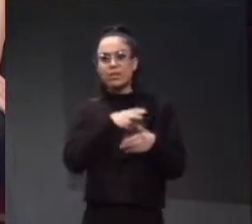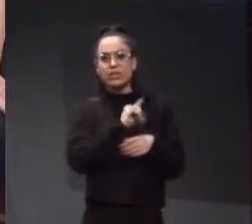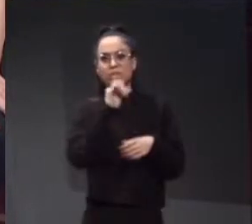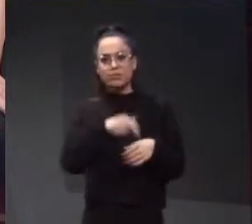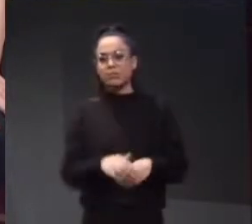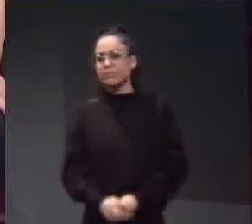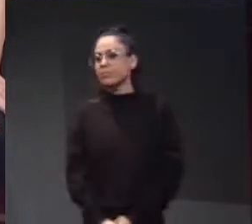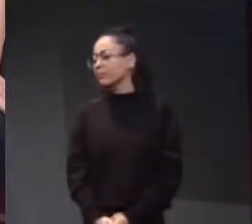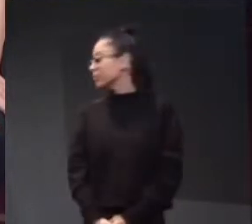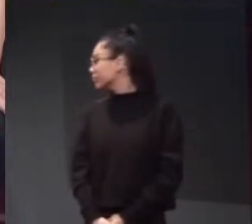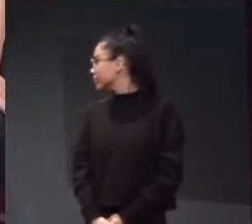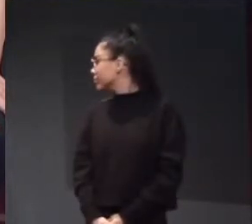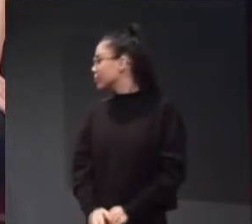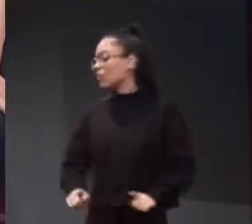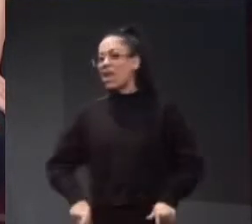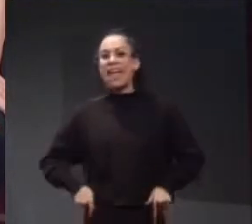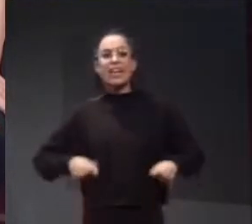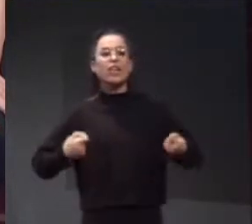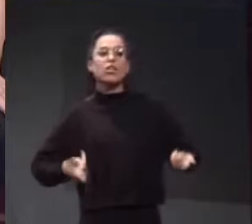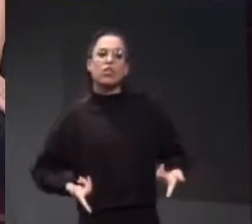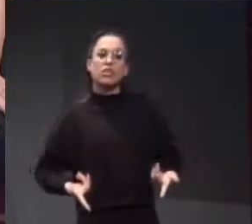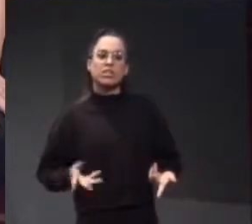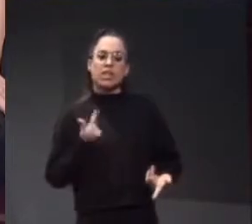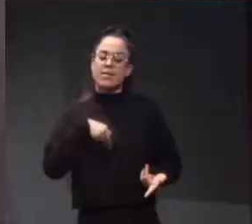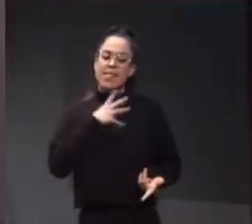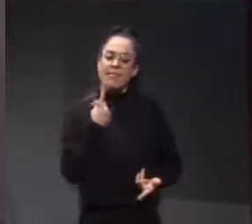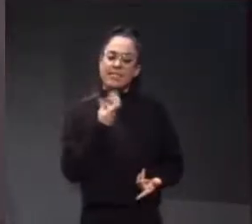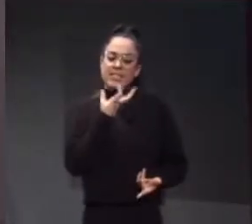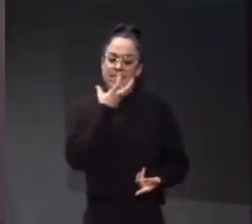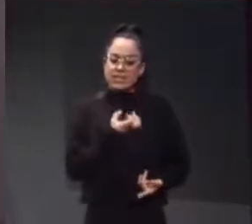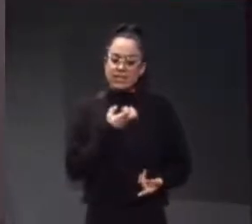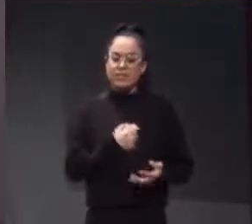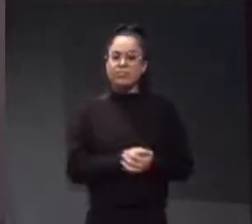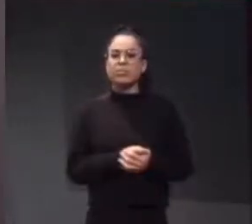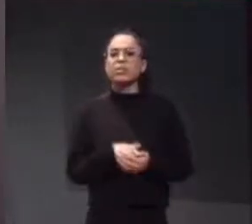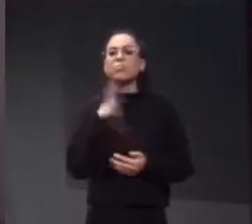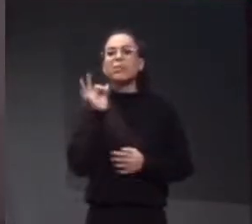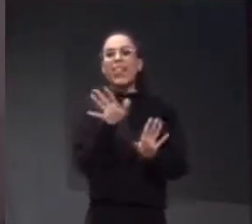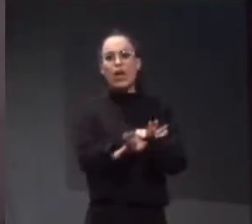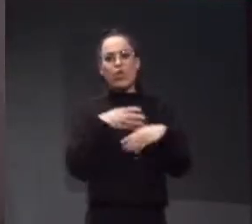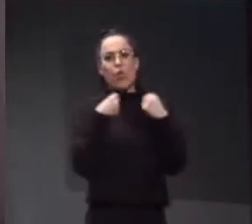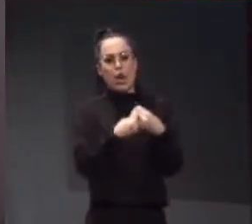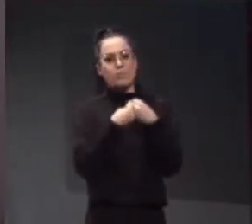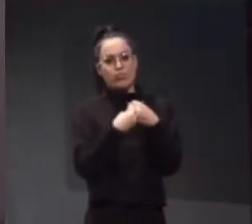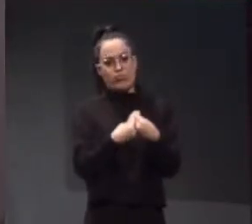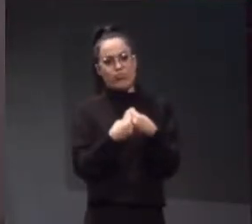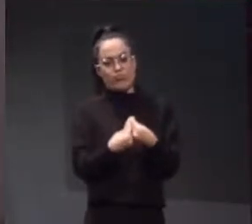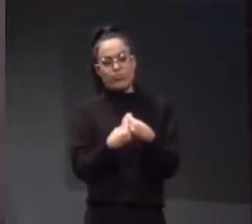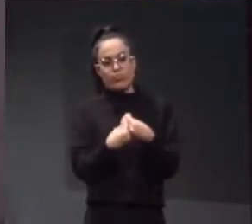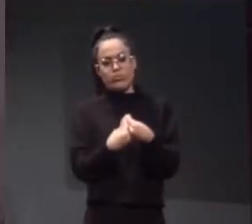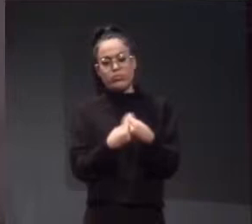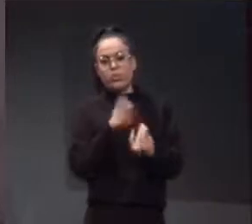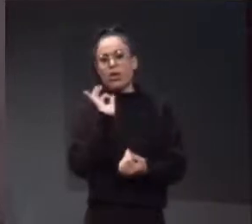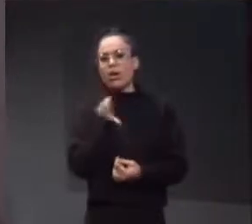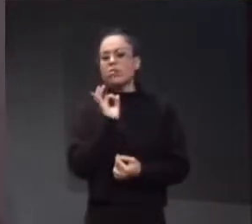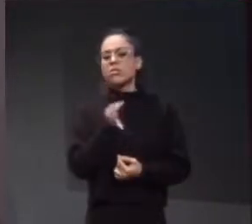los ecologistas nos ponemos serios y eso hablamos de colas o de un posible colapso y es verdad que no lo decimos